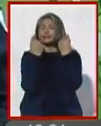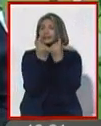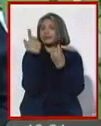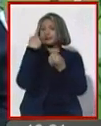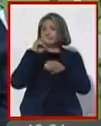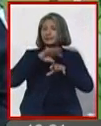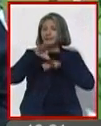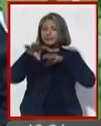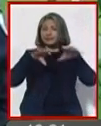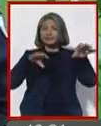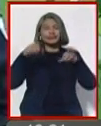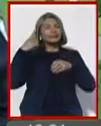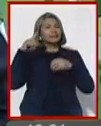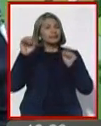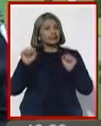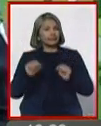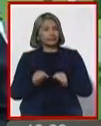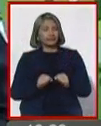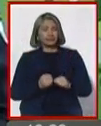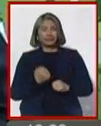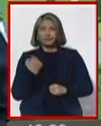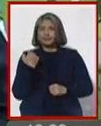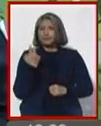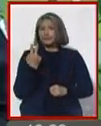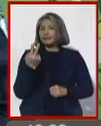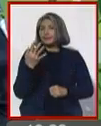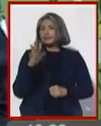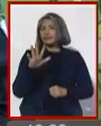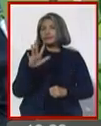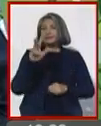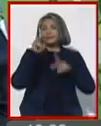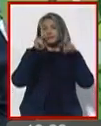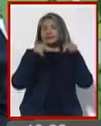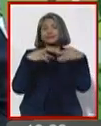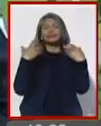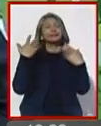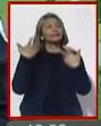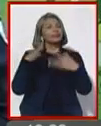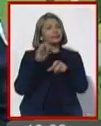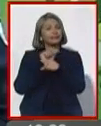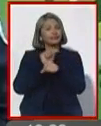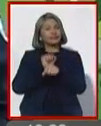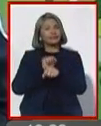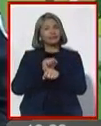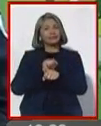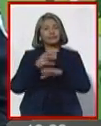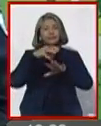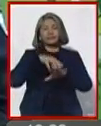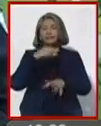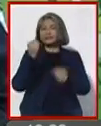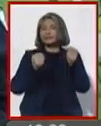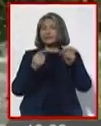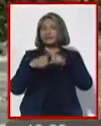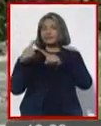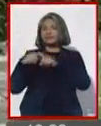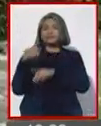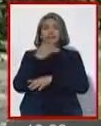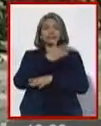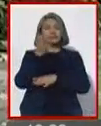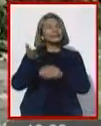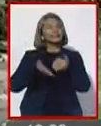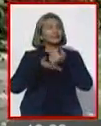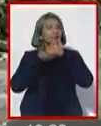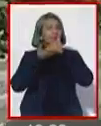poder distribuirlas. Vamos a poner a disposición 25 personas, de las cuales van a estar en sus vehículos, con sus equipamientos para